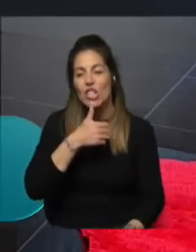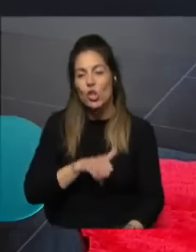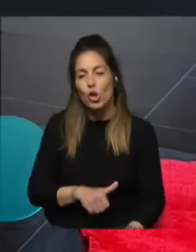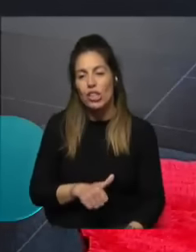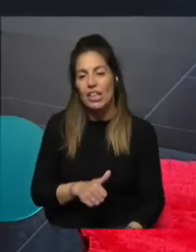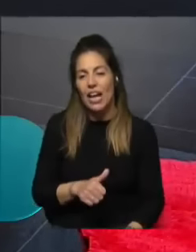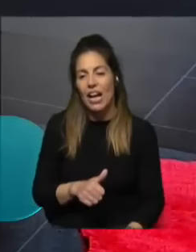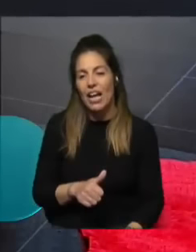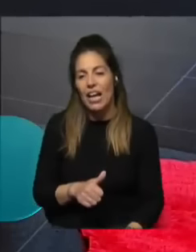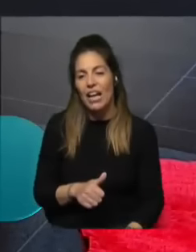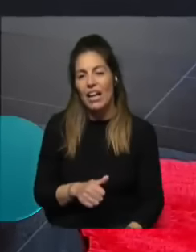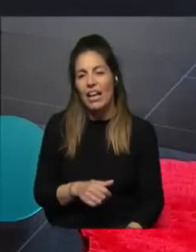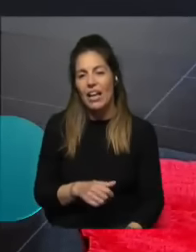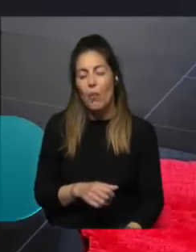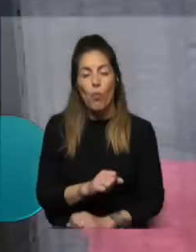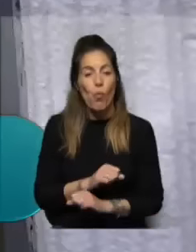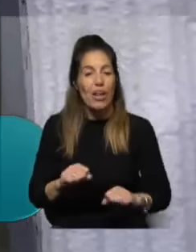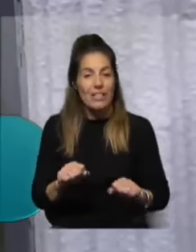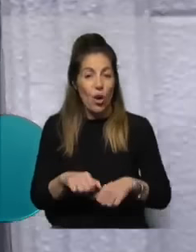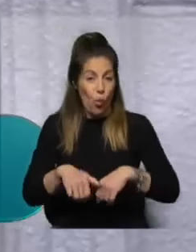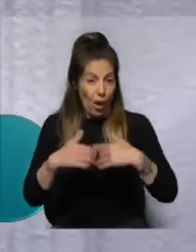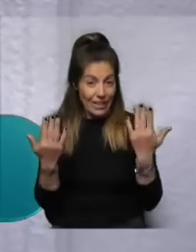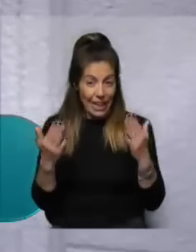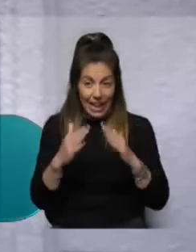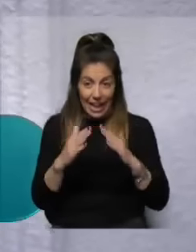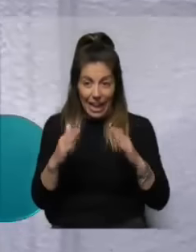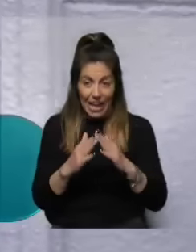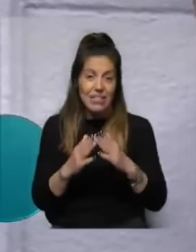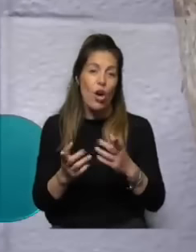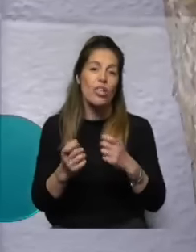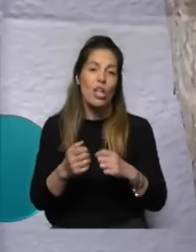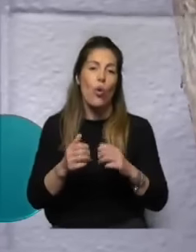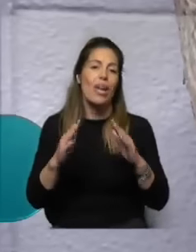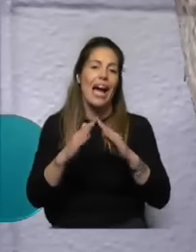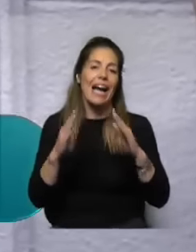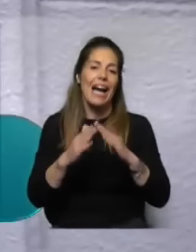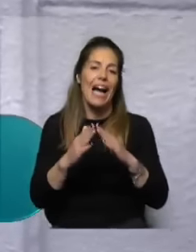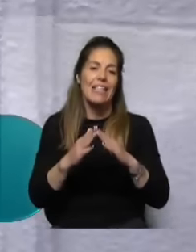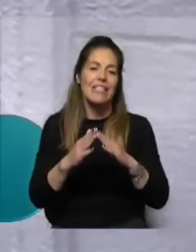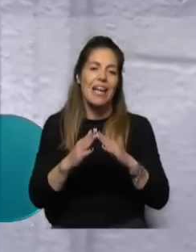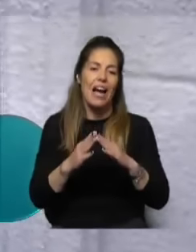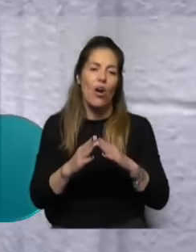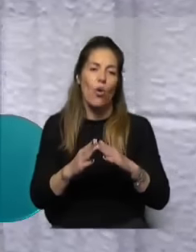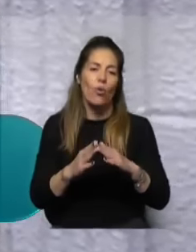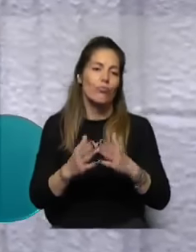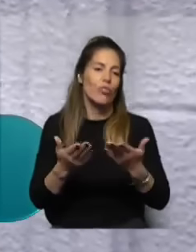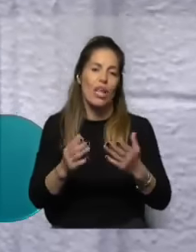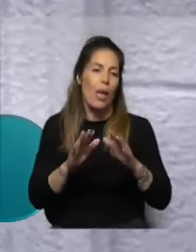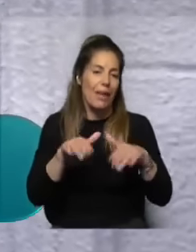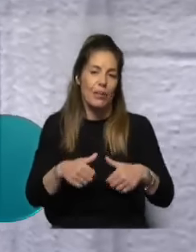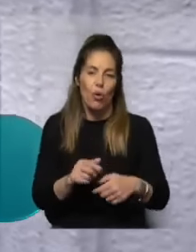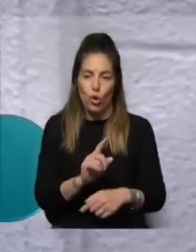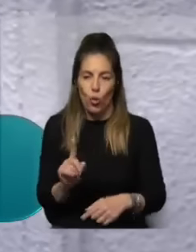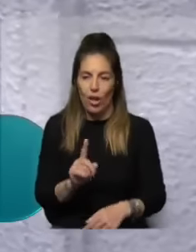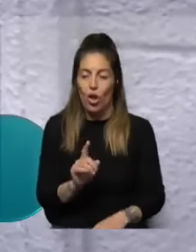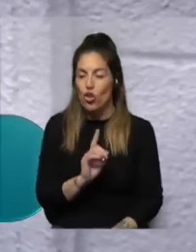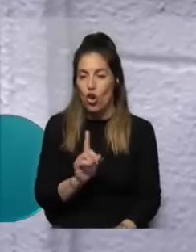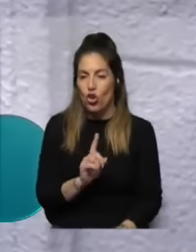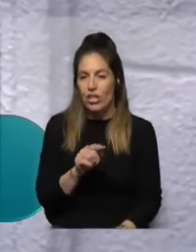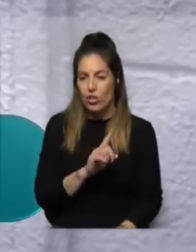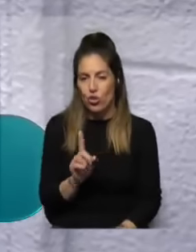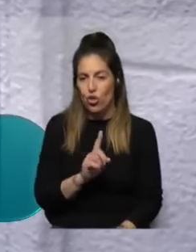Claro, me pregunta Fito si puede ser cualquier tipo de caso, tiene que ser una casa con una patrimonio, determinada antigüedad. No, en eso no hay,